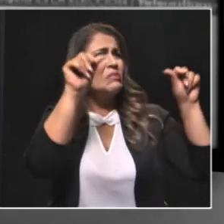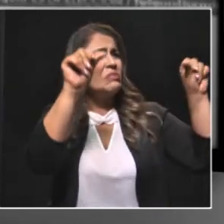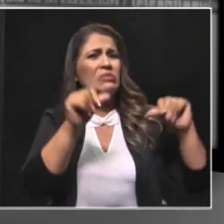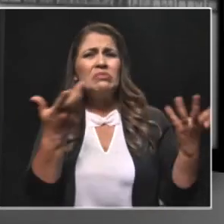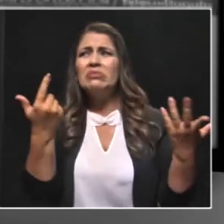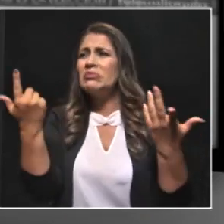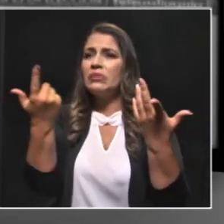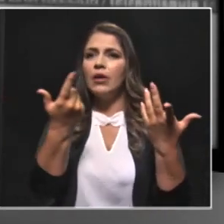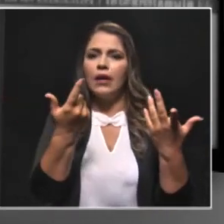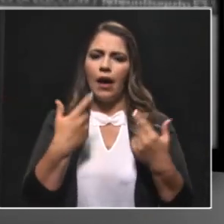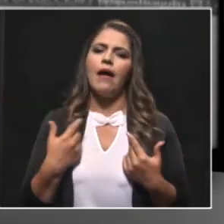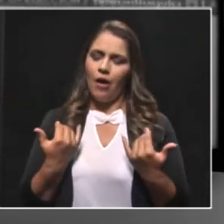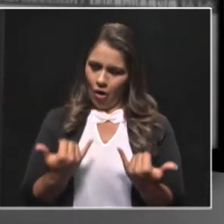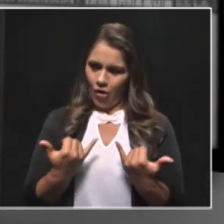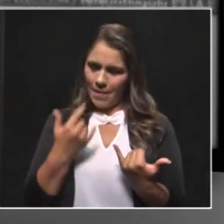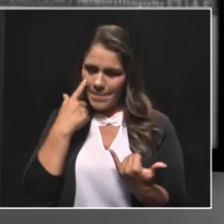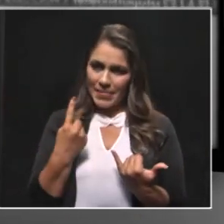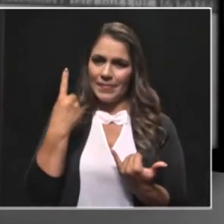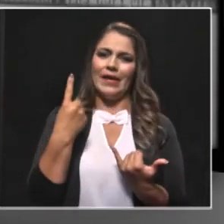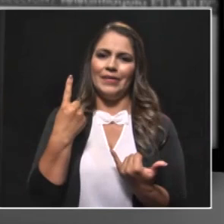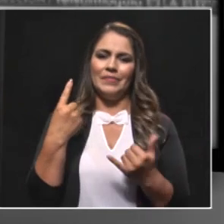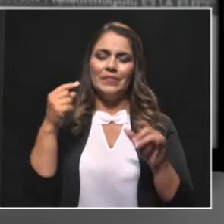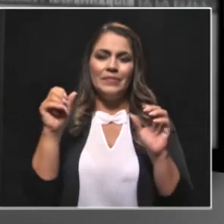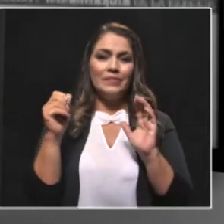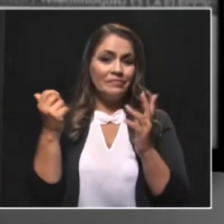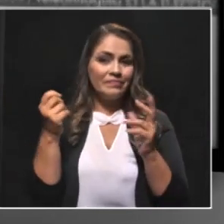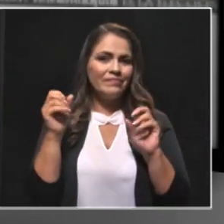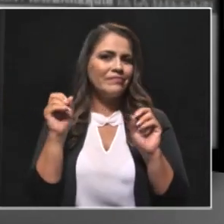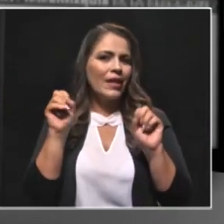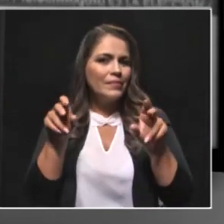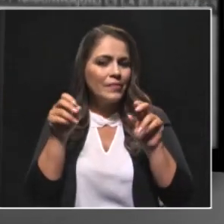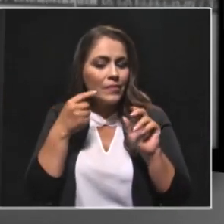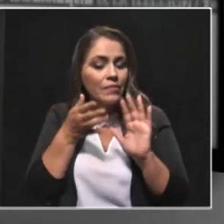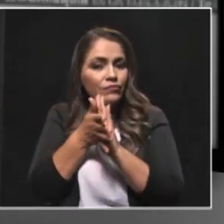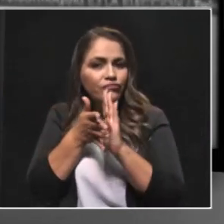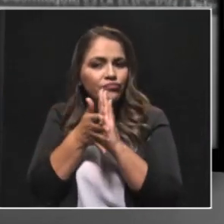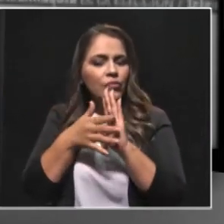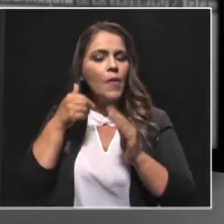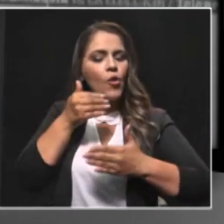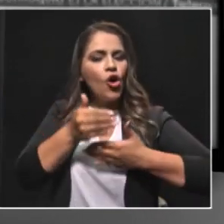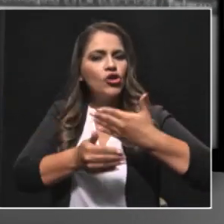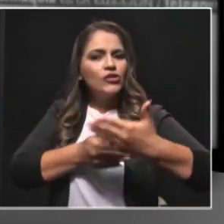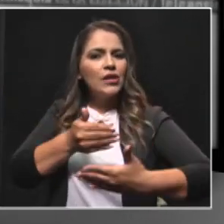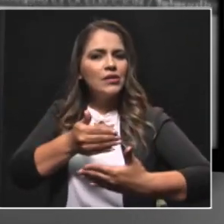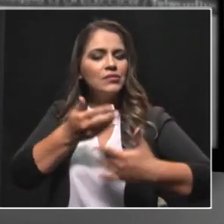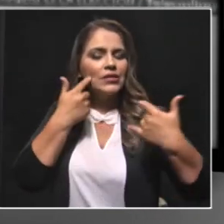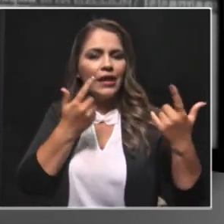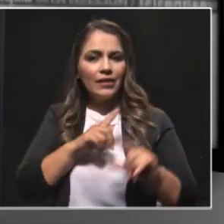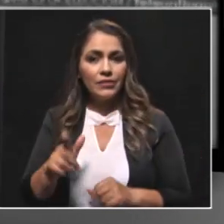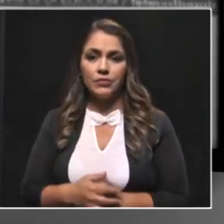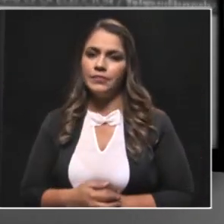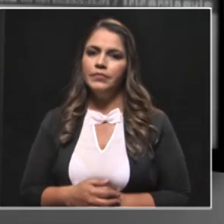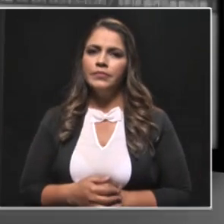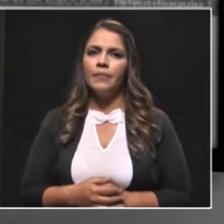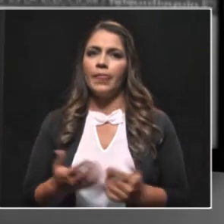Por eso, en este primer programa queremos hablarles de eso, del proceso que ya comenzó, para que entiendan qué está ocurriendo y qué